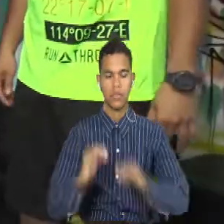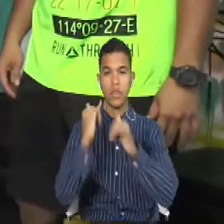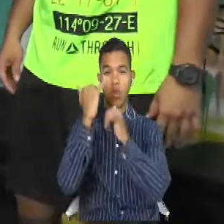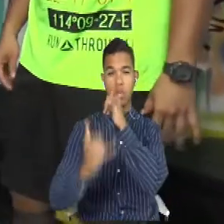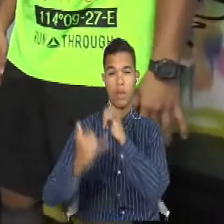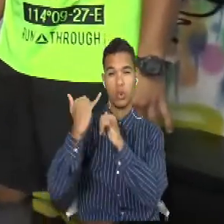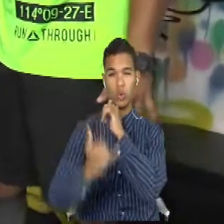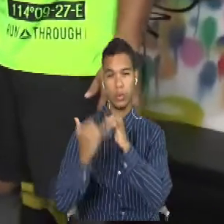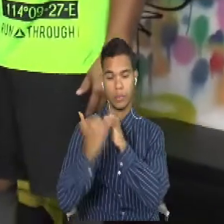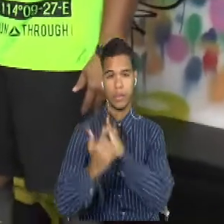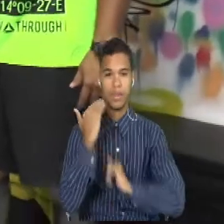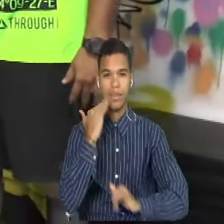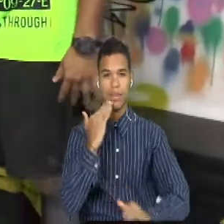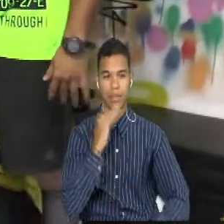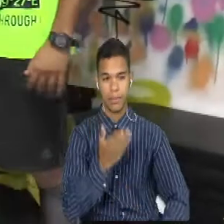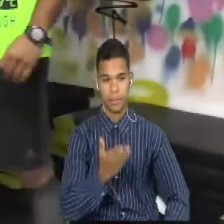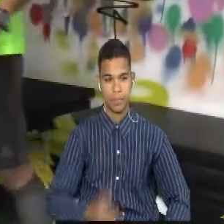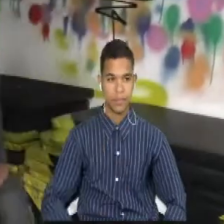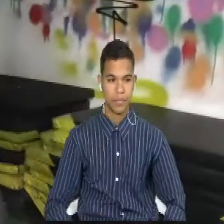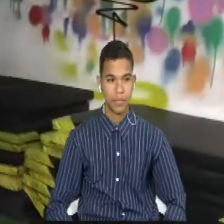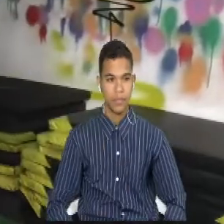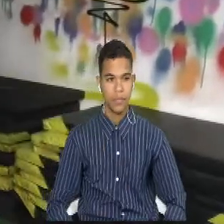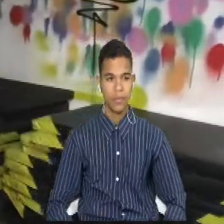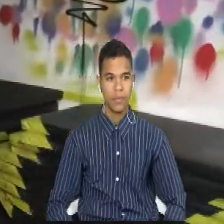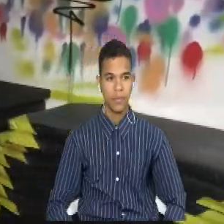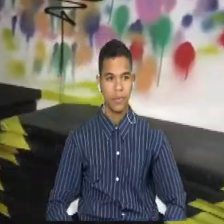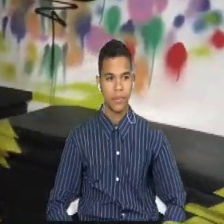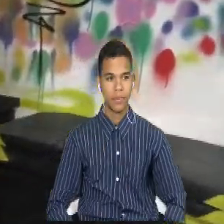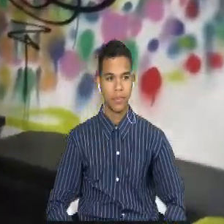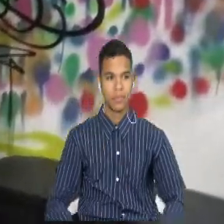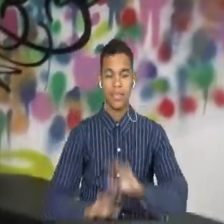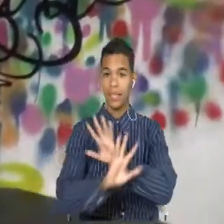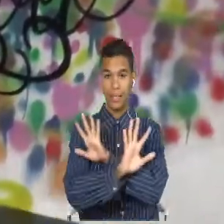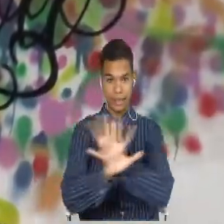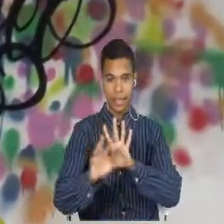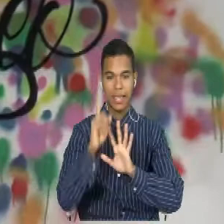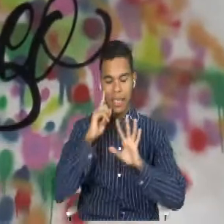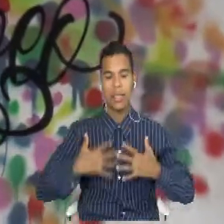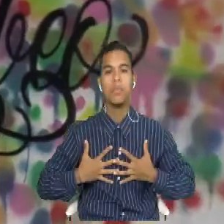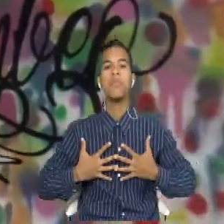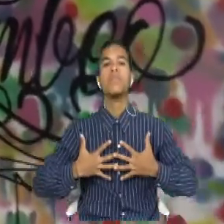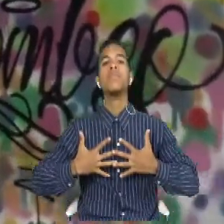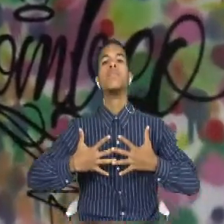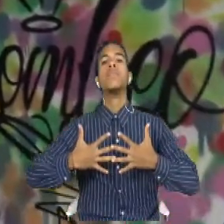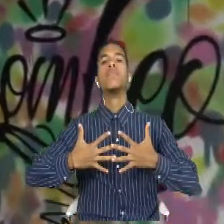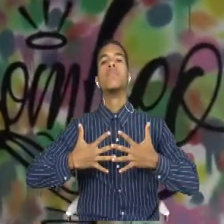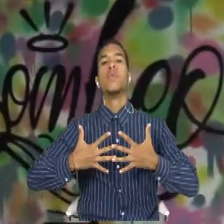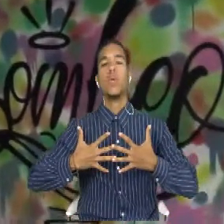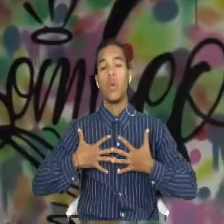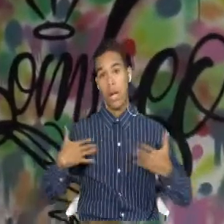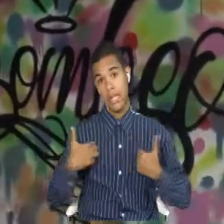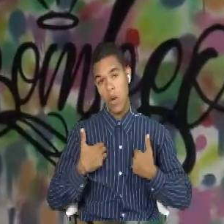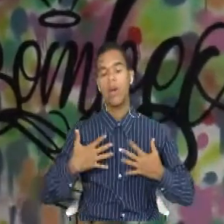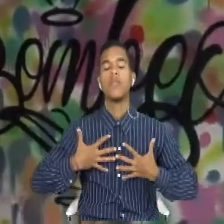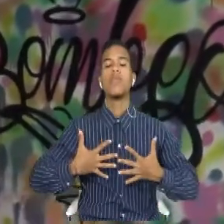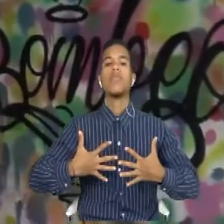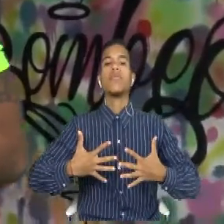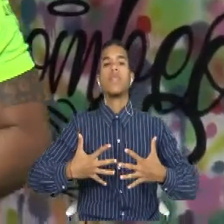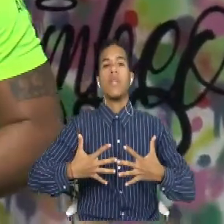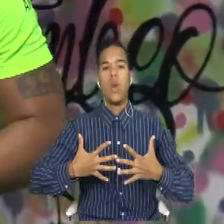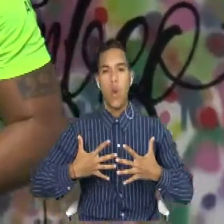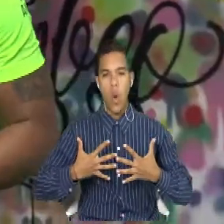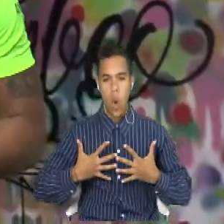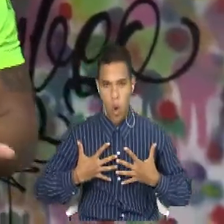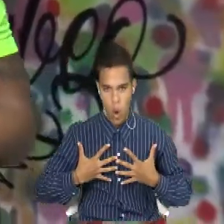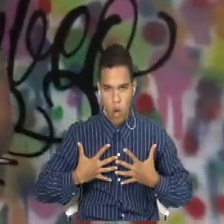Última. 10, exacto. Entonces ahí recuperamos, ya que lo hicimos constantemente, lo ejecutamos continuamente esos